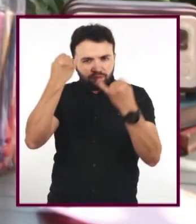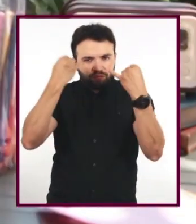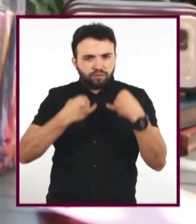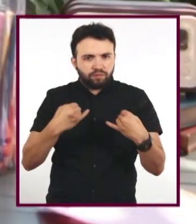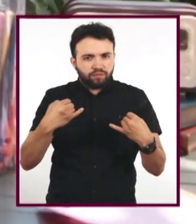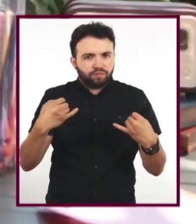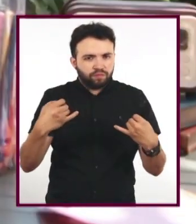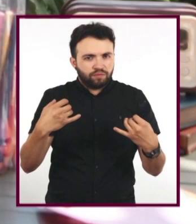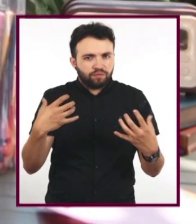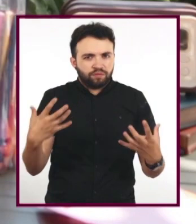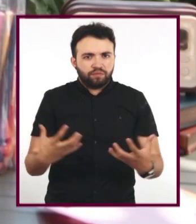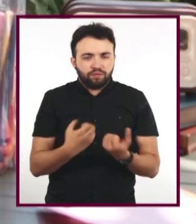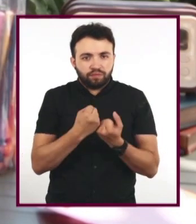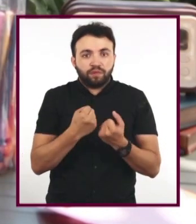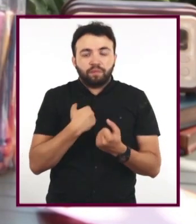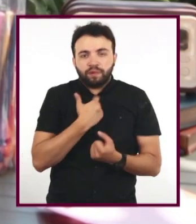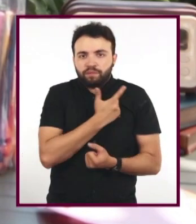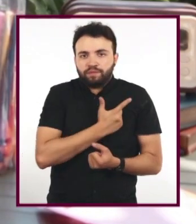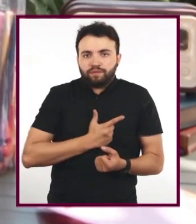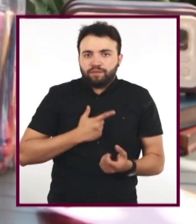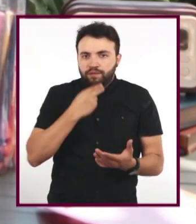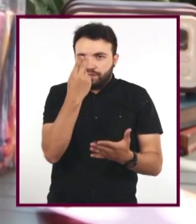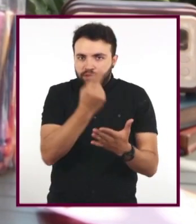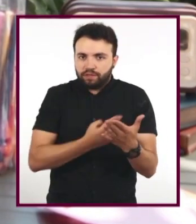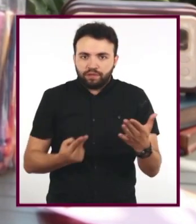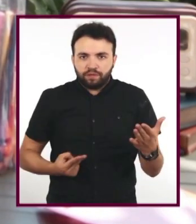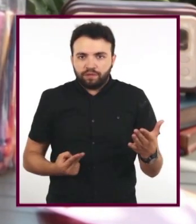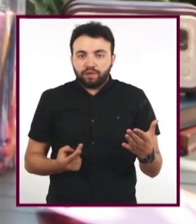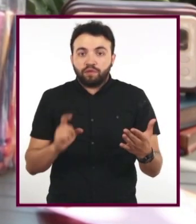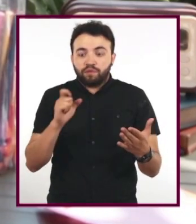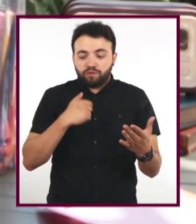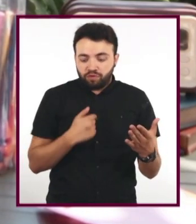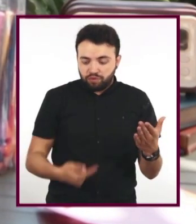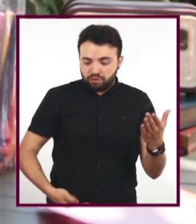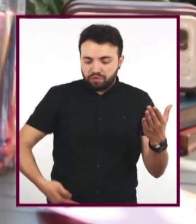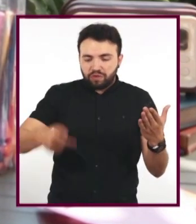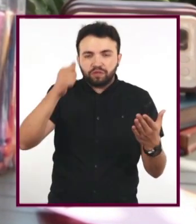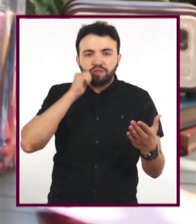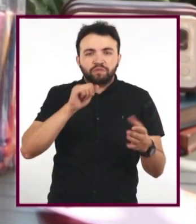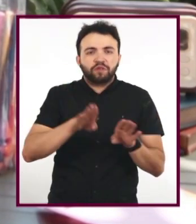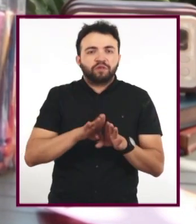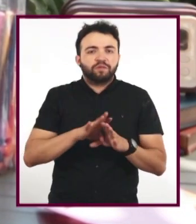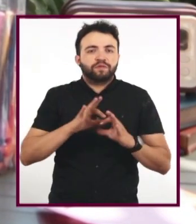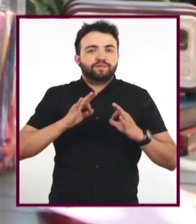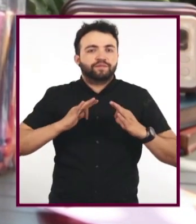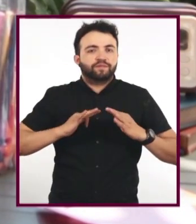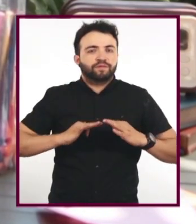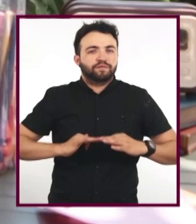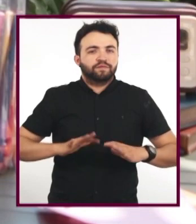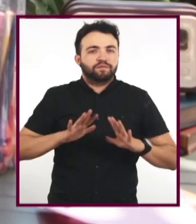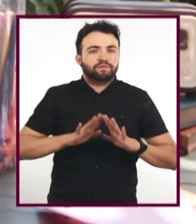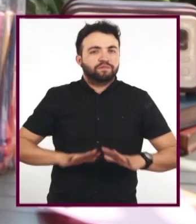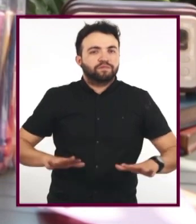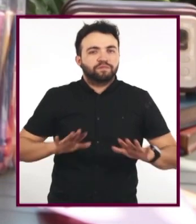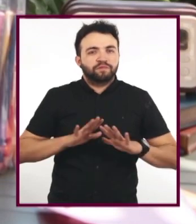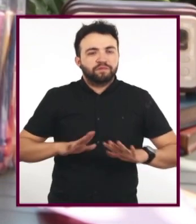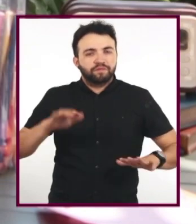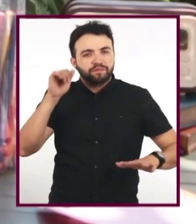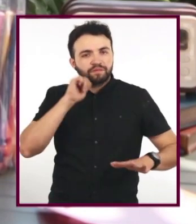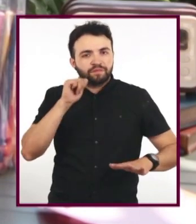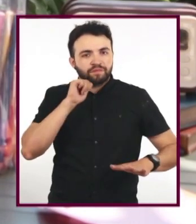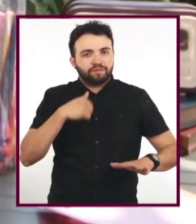Me gusta dibujar. Desde niña me calma. Qué curioso. Algunas cosas que me calmaban de